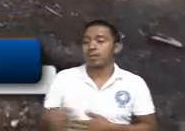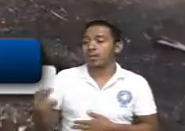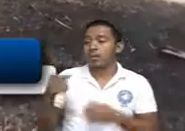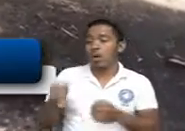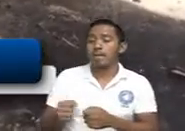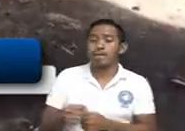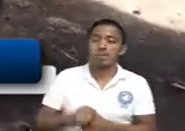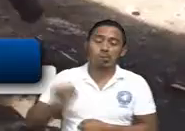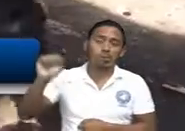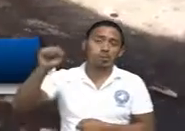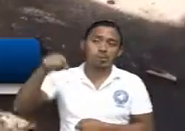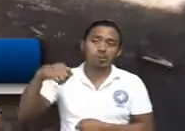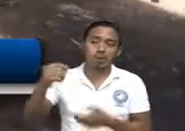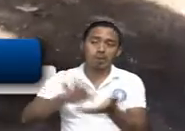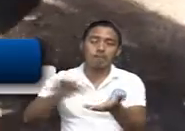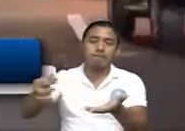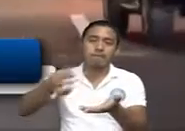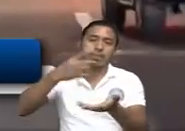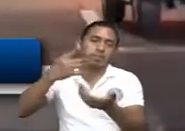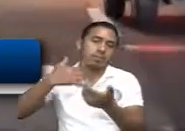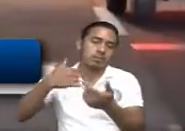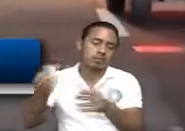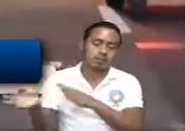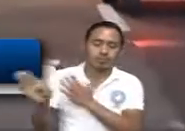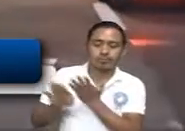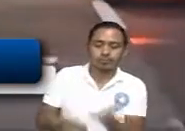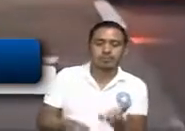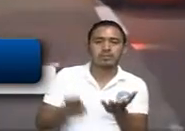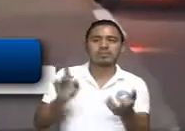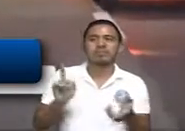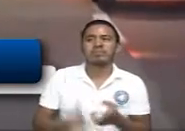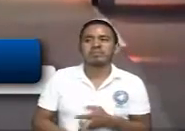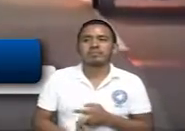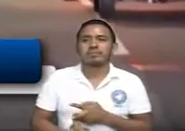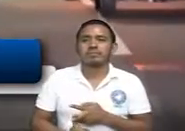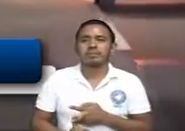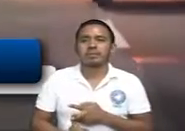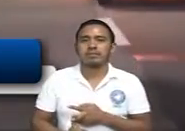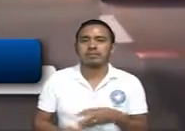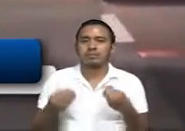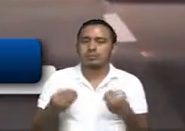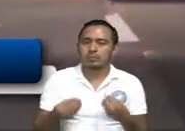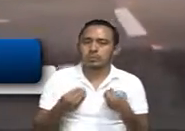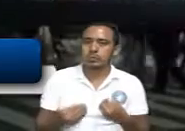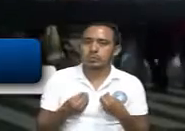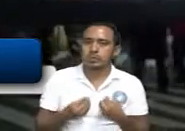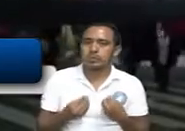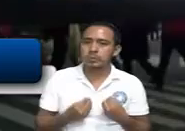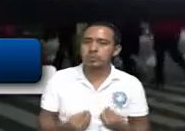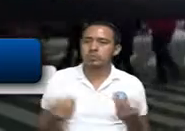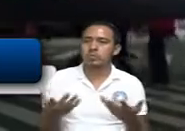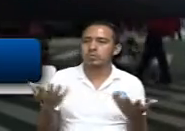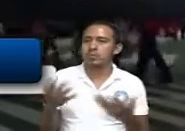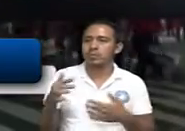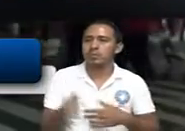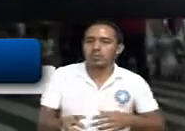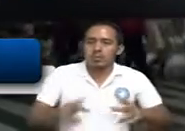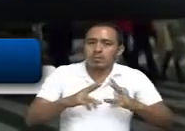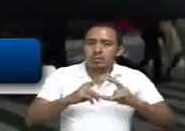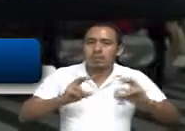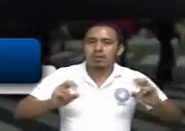X persona con la pastilla de curar frijol. Eso era muy frecuente. ¿Cómo está